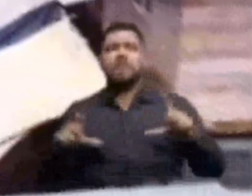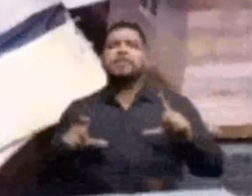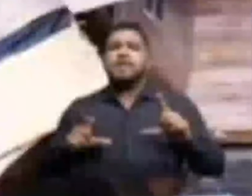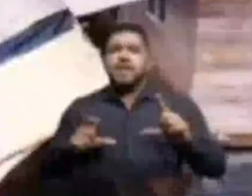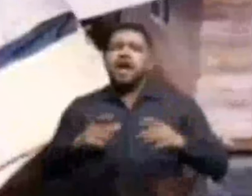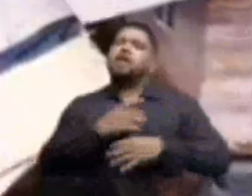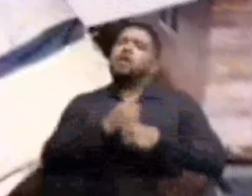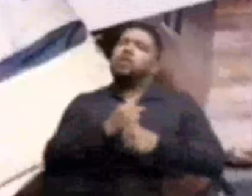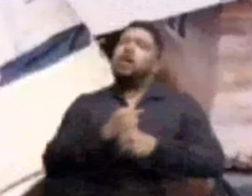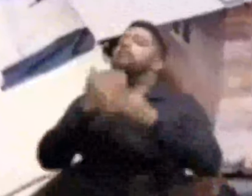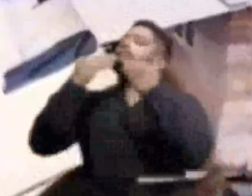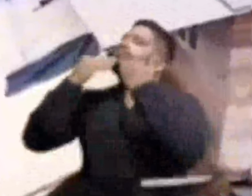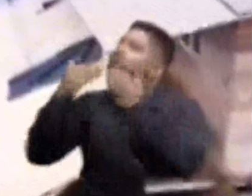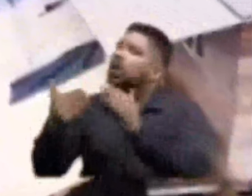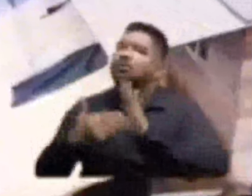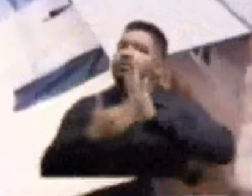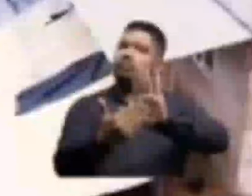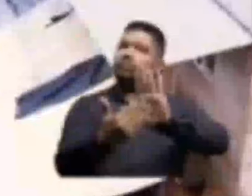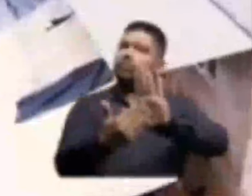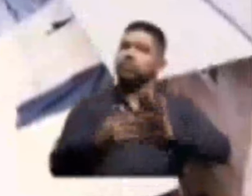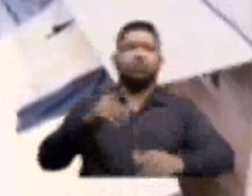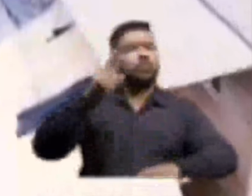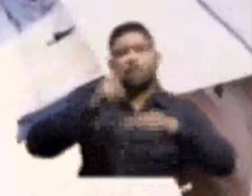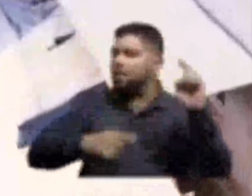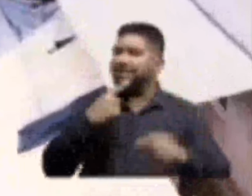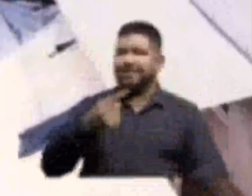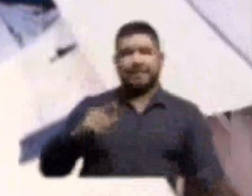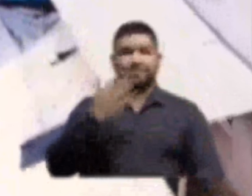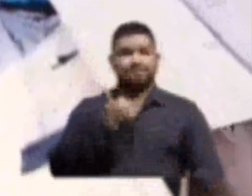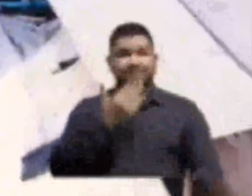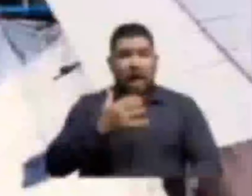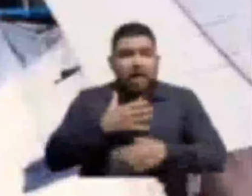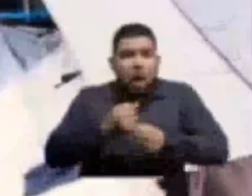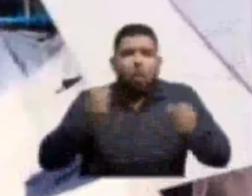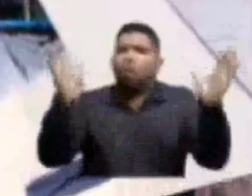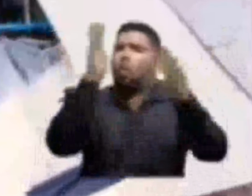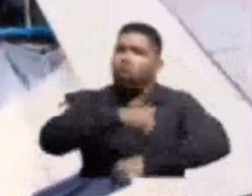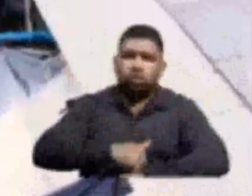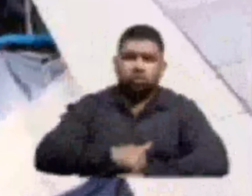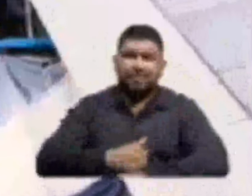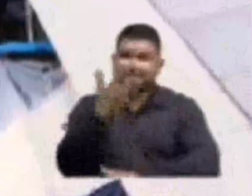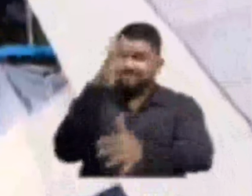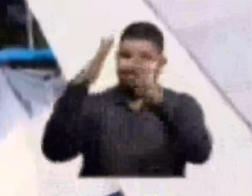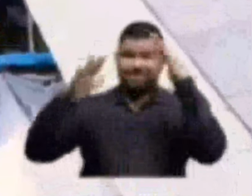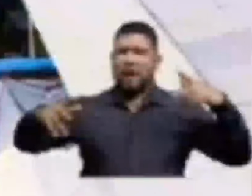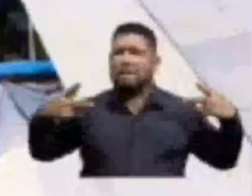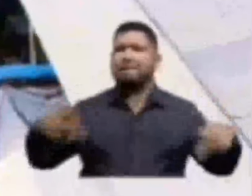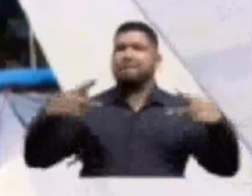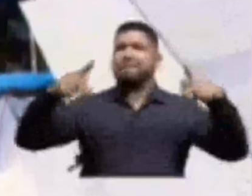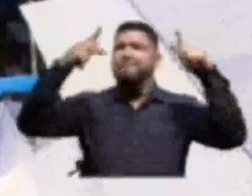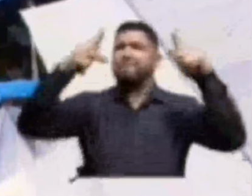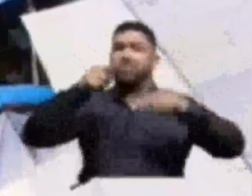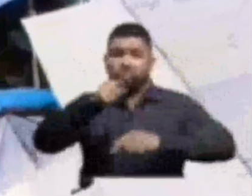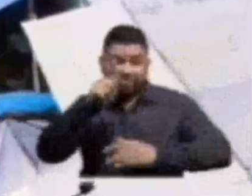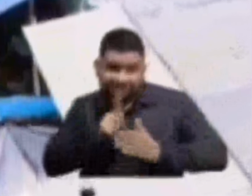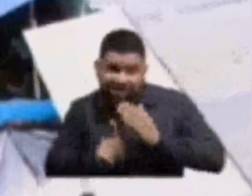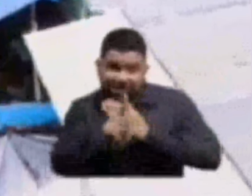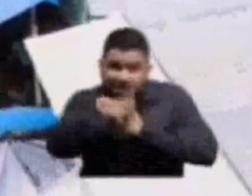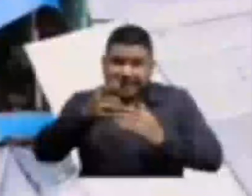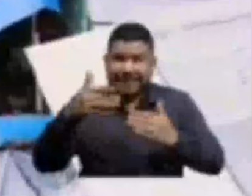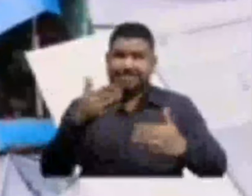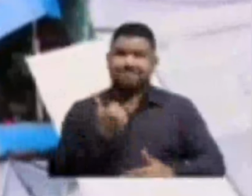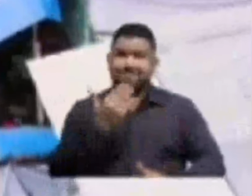problema no podemos decir que darien es seguro darien una selva peligrosa hay riesgos inherentes al entrar al Darién nosotros